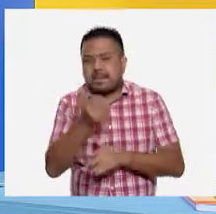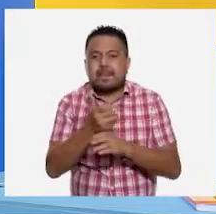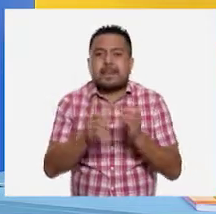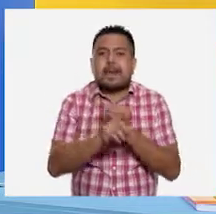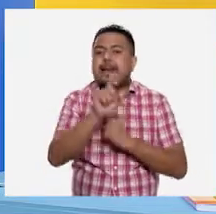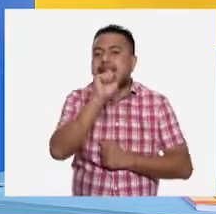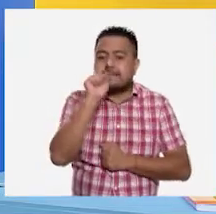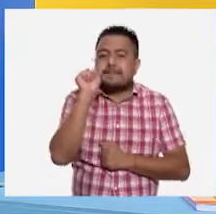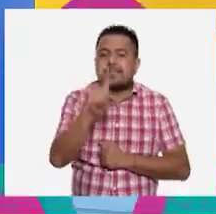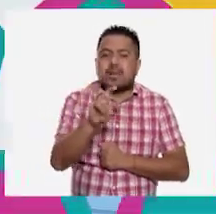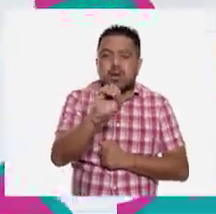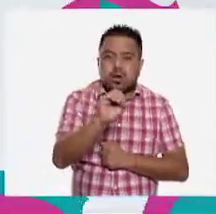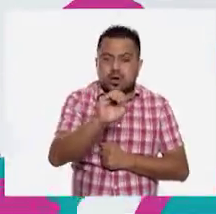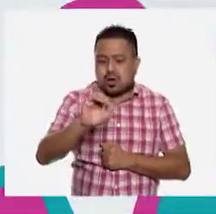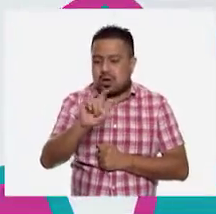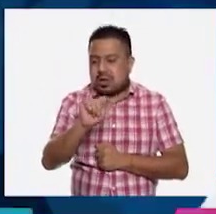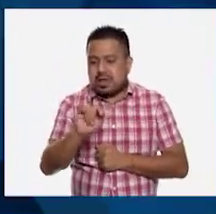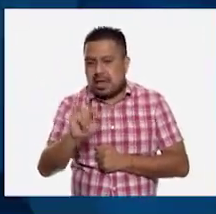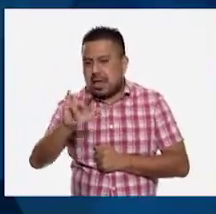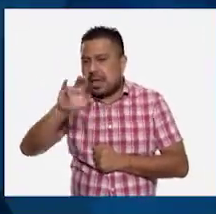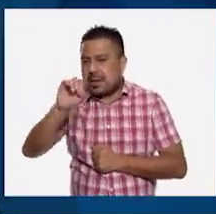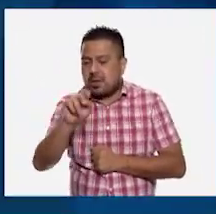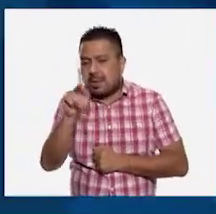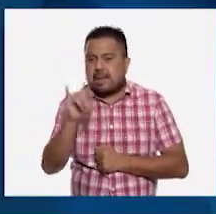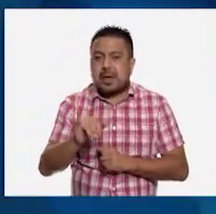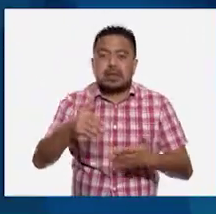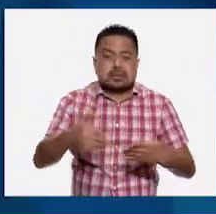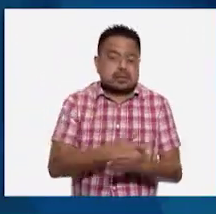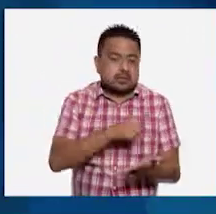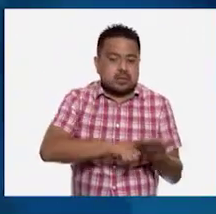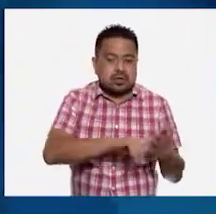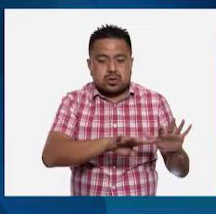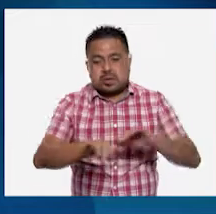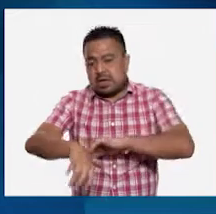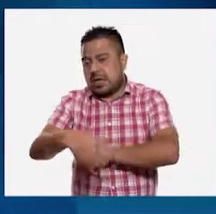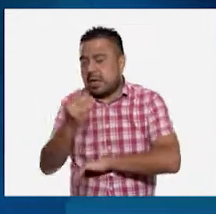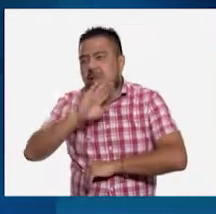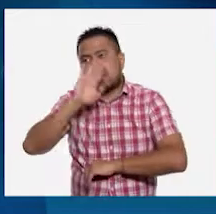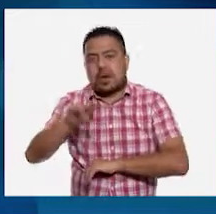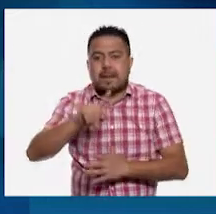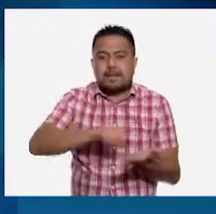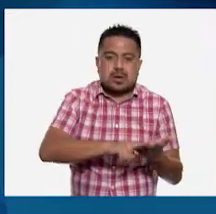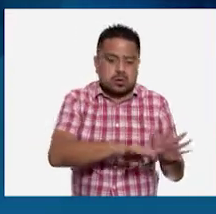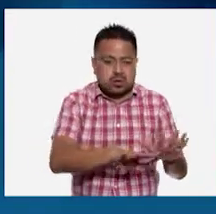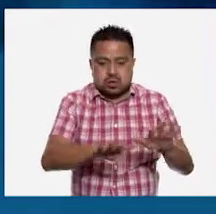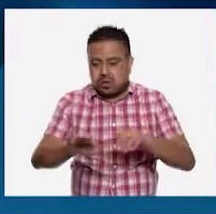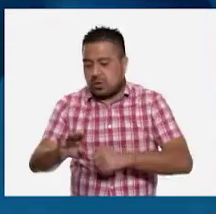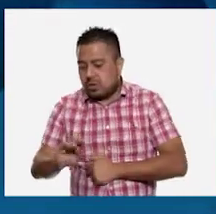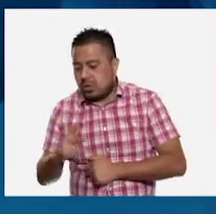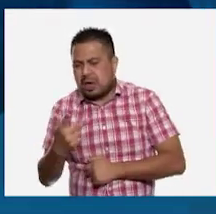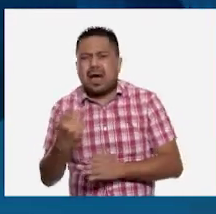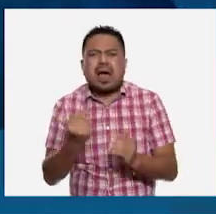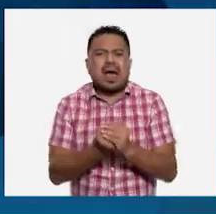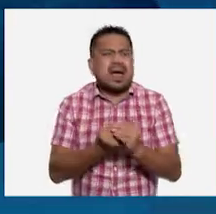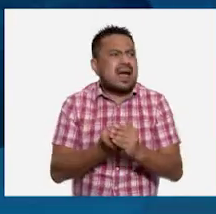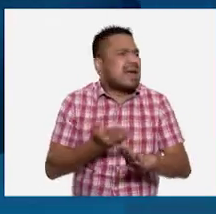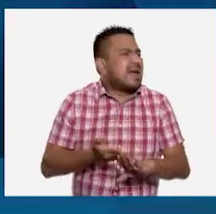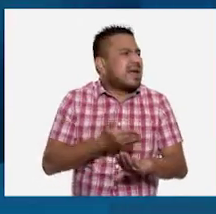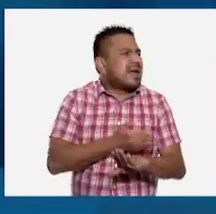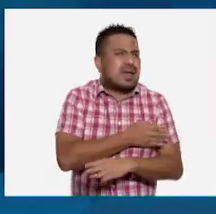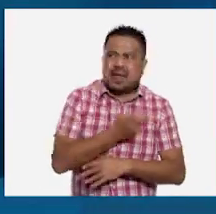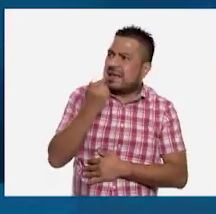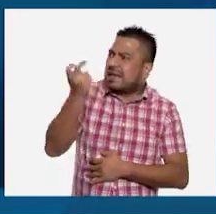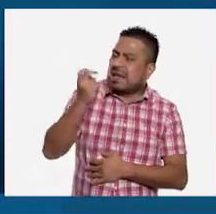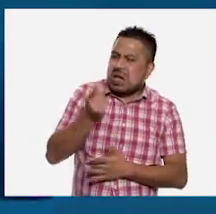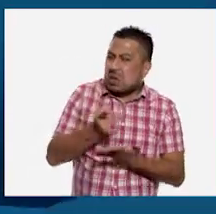también tenemos a Octavio Paz, quien nació en 1914 y murió en 1998. Y en clases pasadas vimos que él